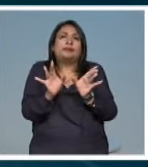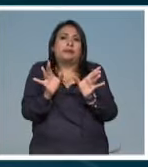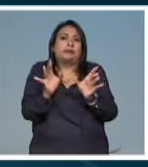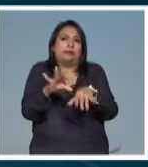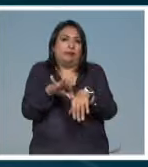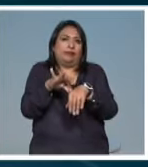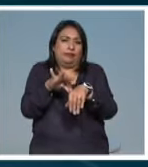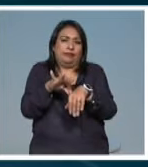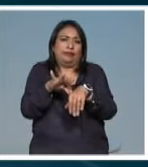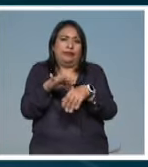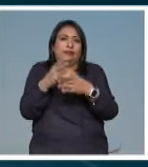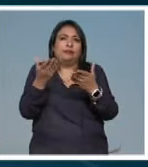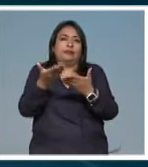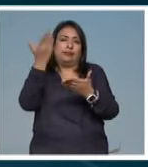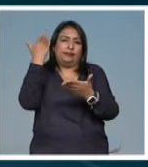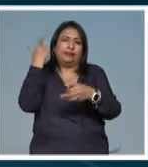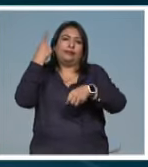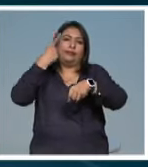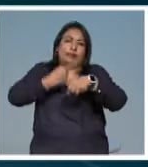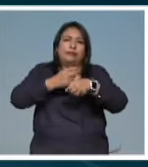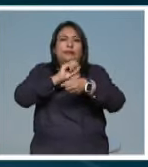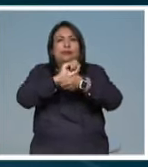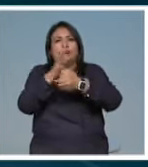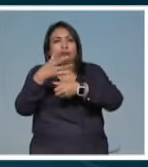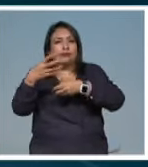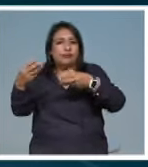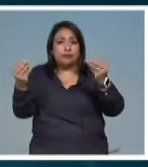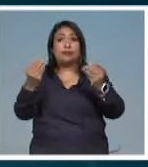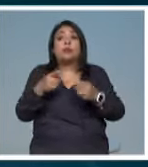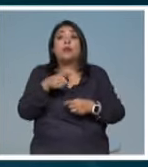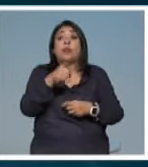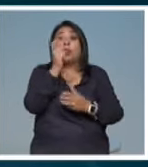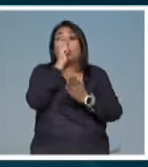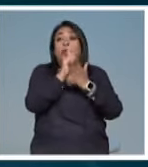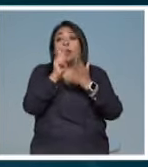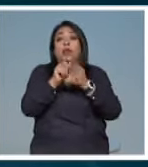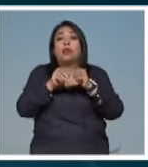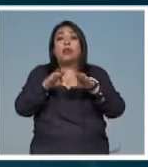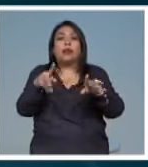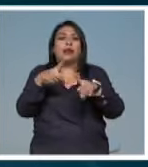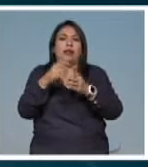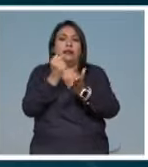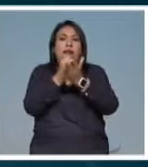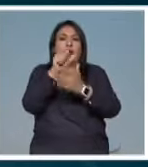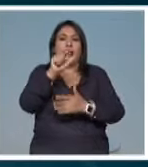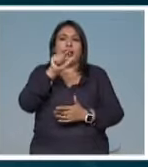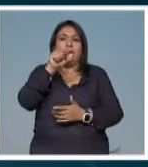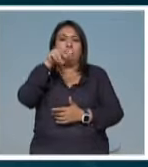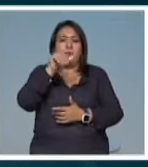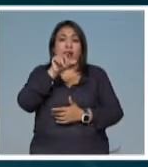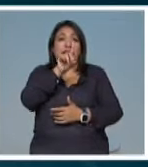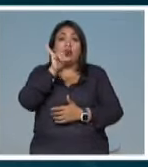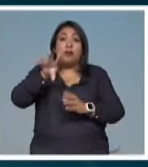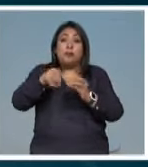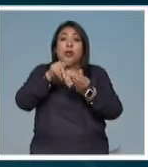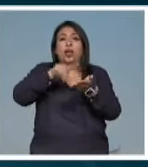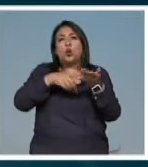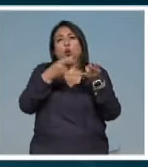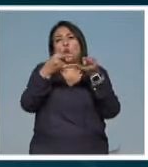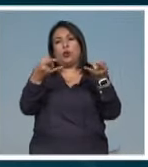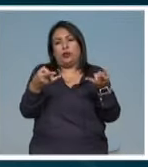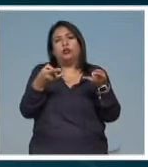vivió desde la pandemia. Esta obra fue publicada por la editorial Almadía. Reúne cuentos